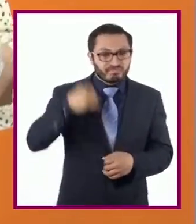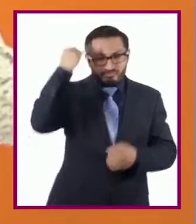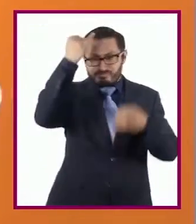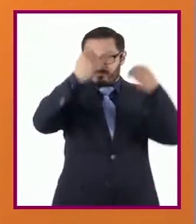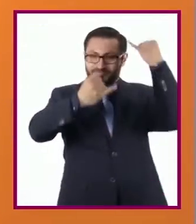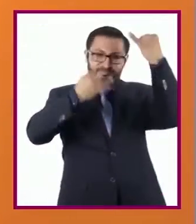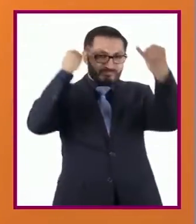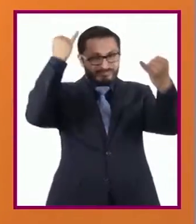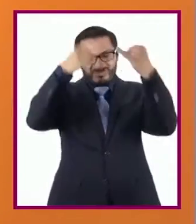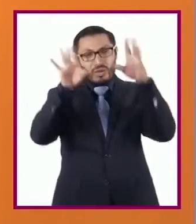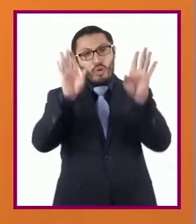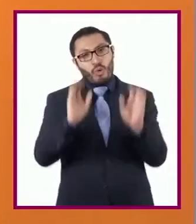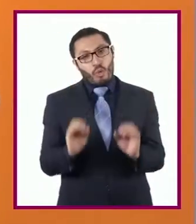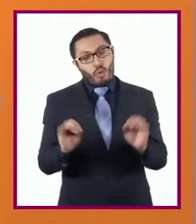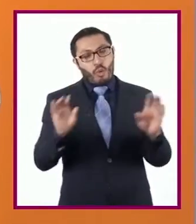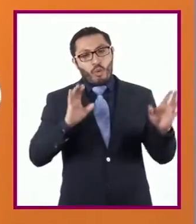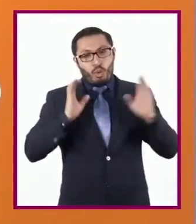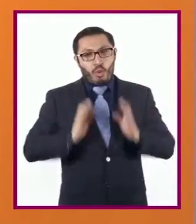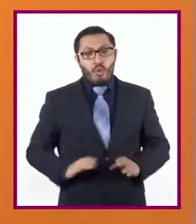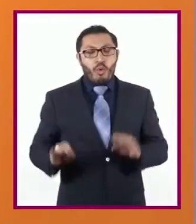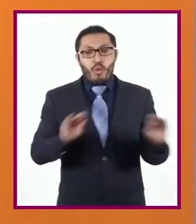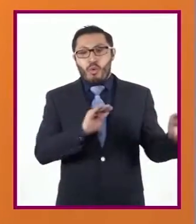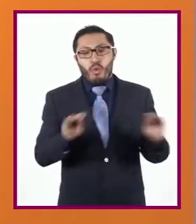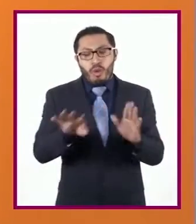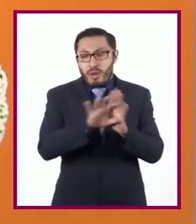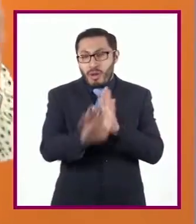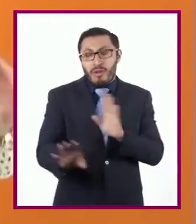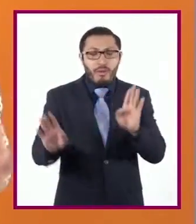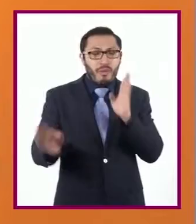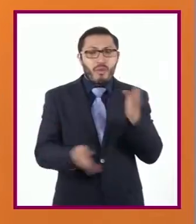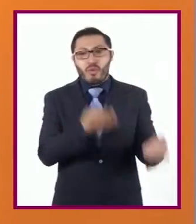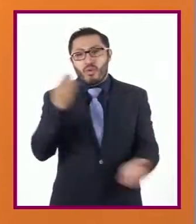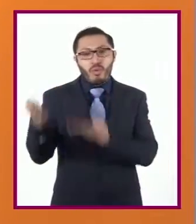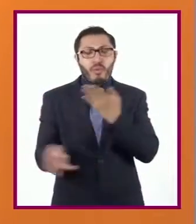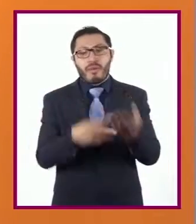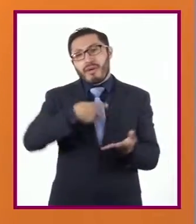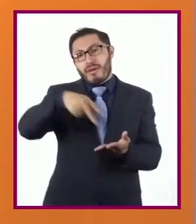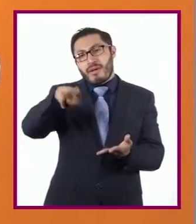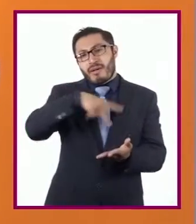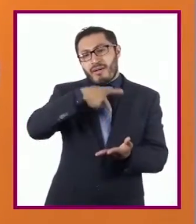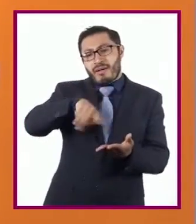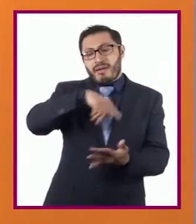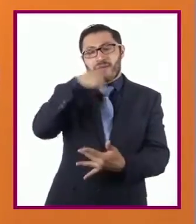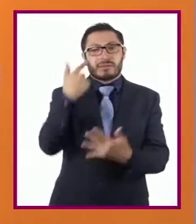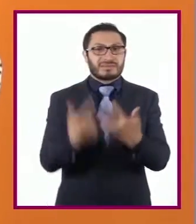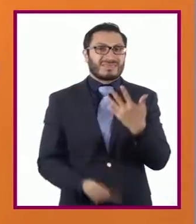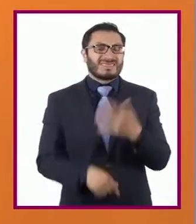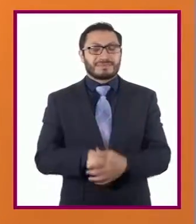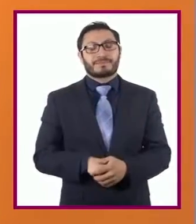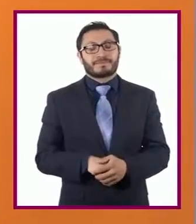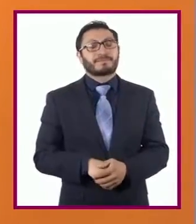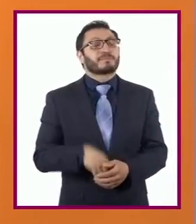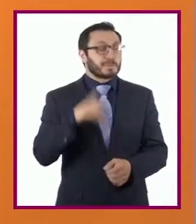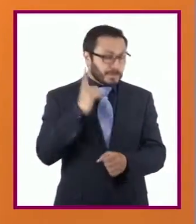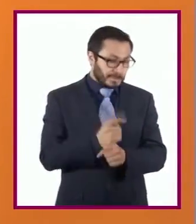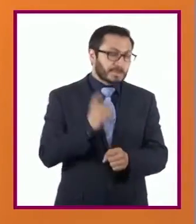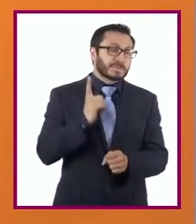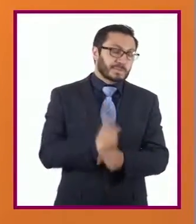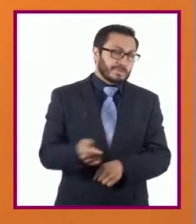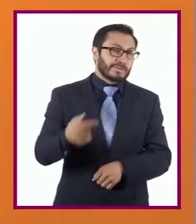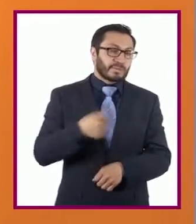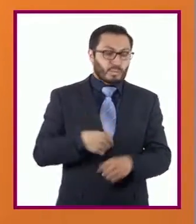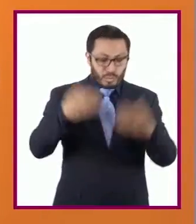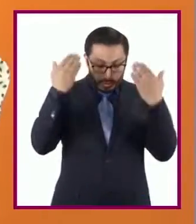con cuestiones corporales, ¿no? Como sería la danza y todo lo derivado de esto. Entonces, primero si es yo,